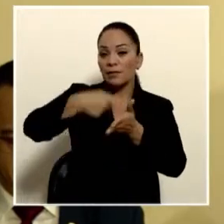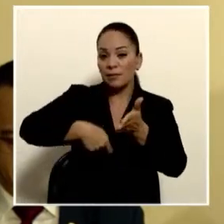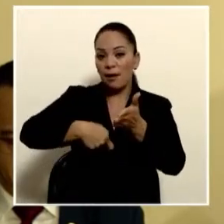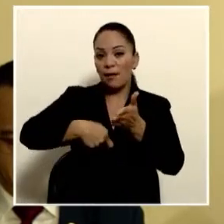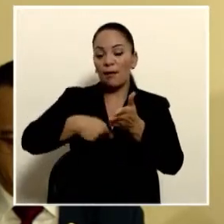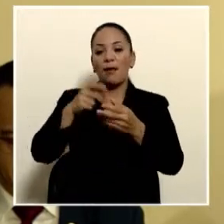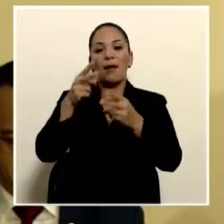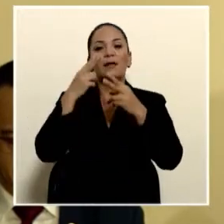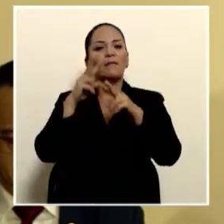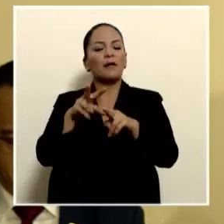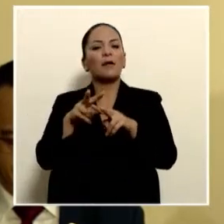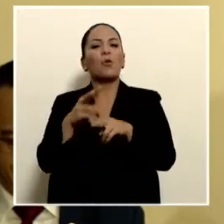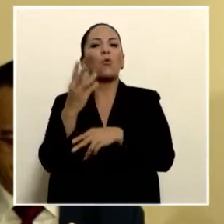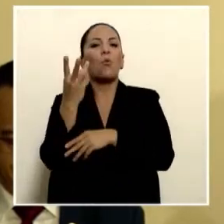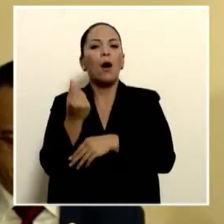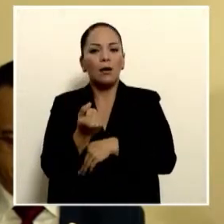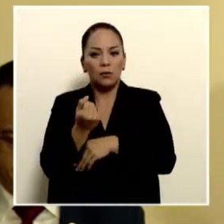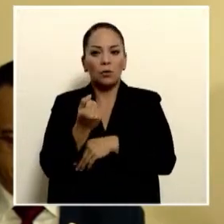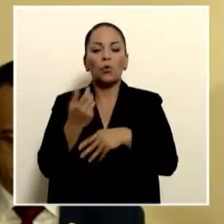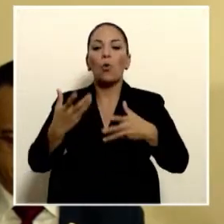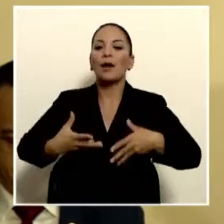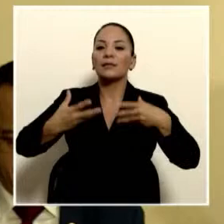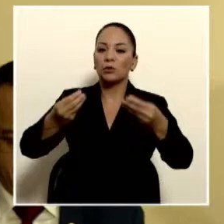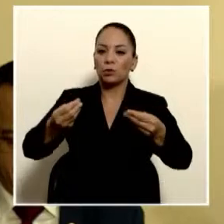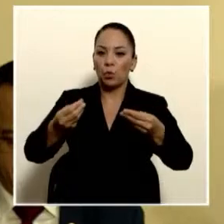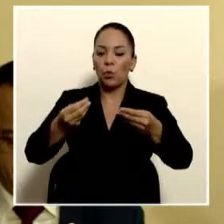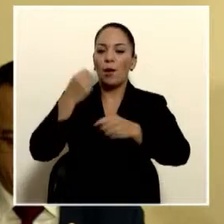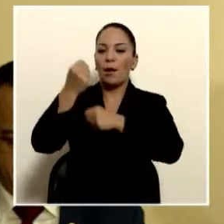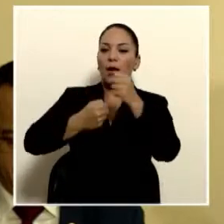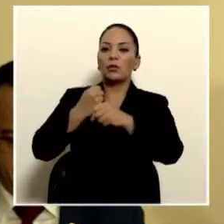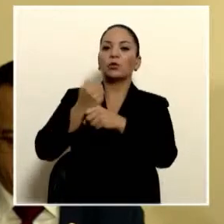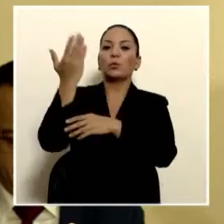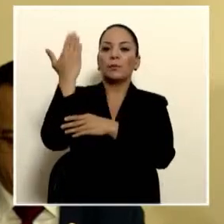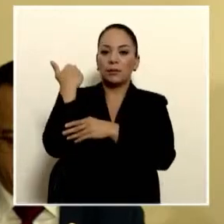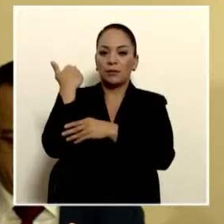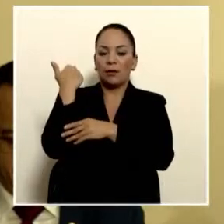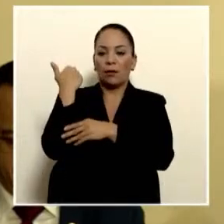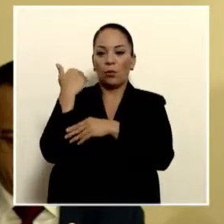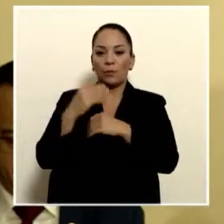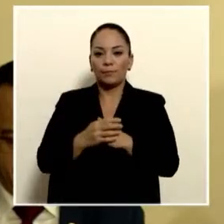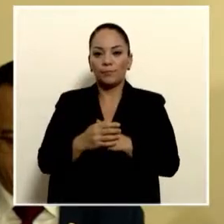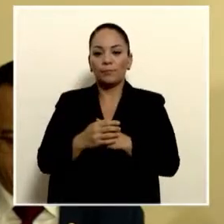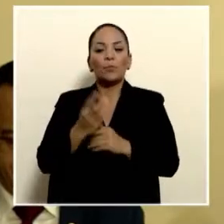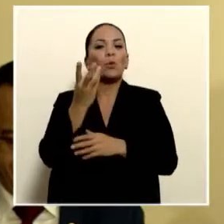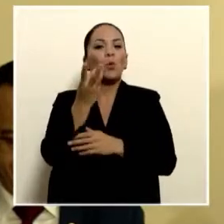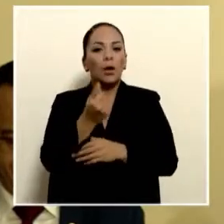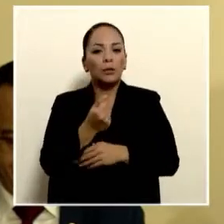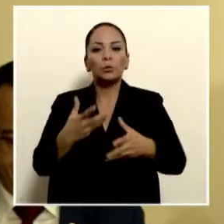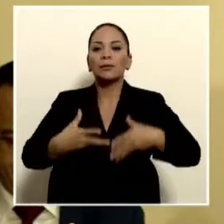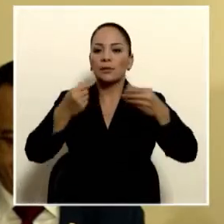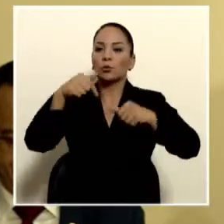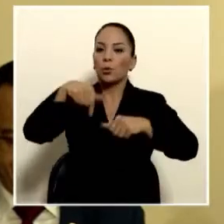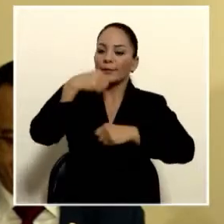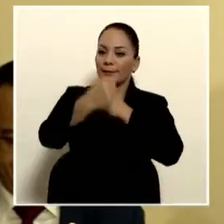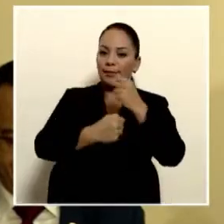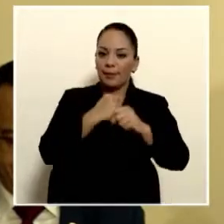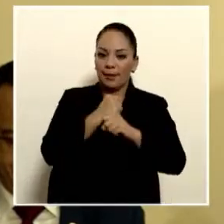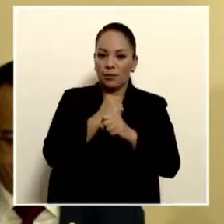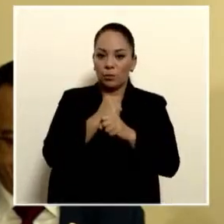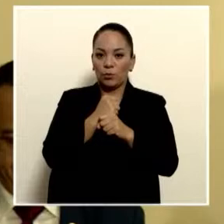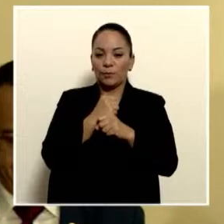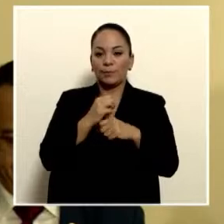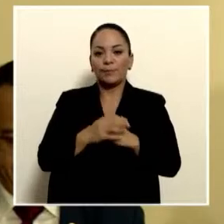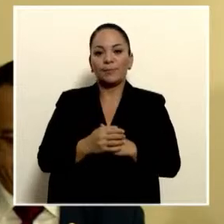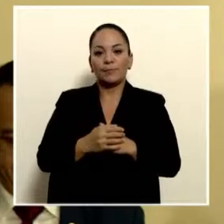veía cuánto se gastó el año pasado y cuánto se gastó este año.